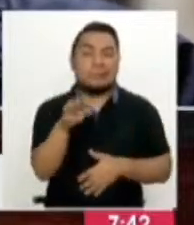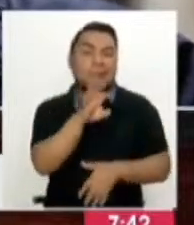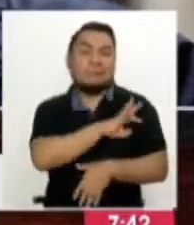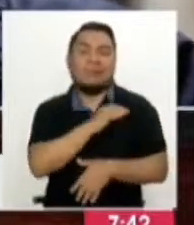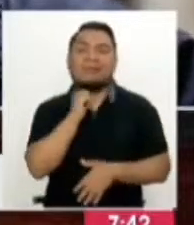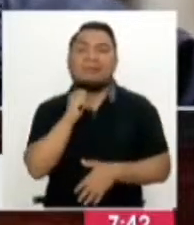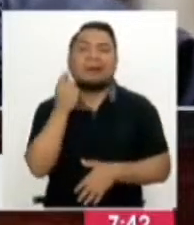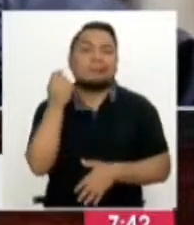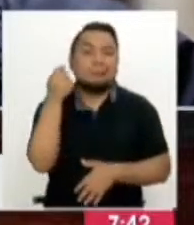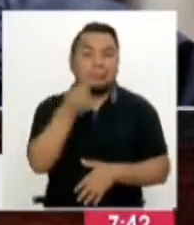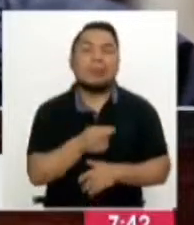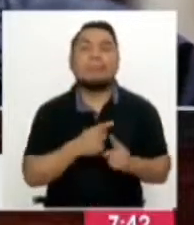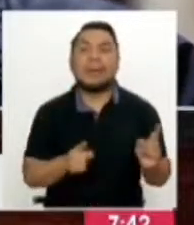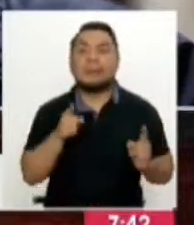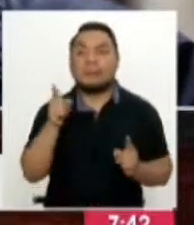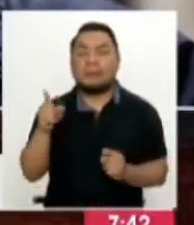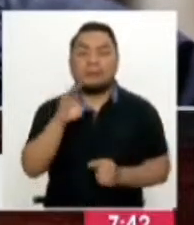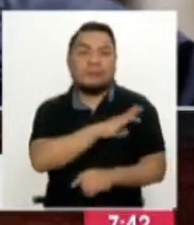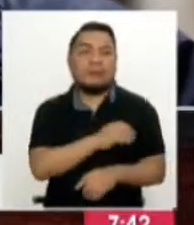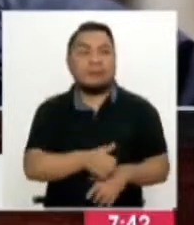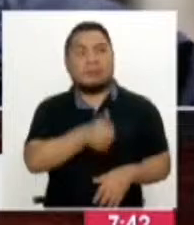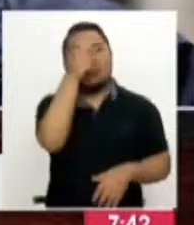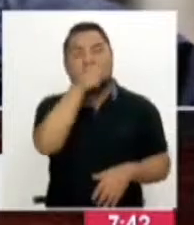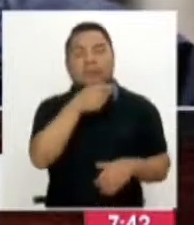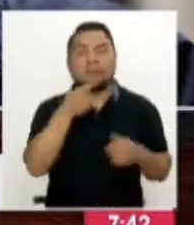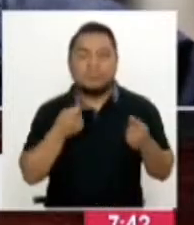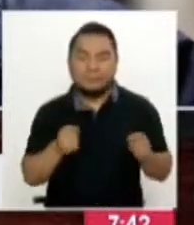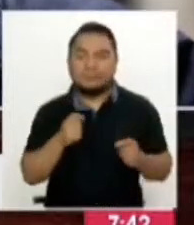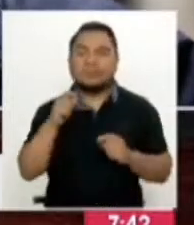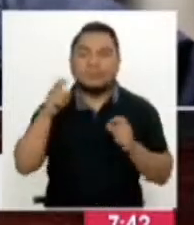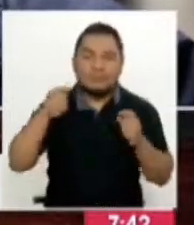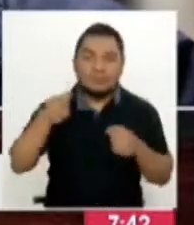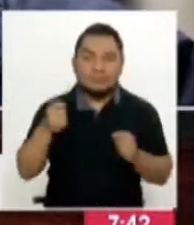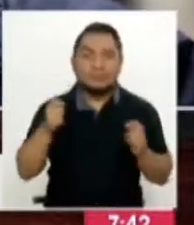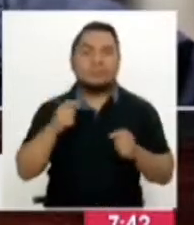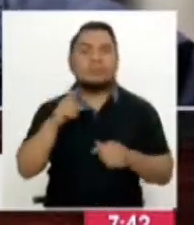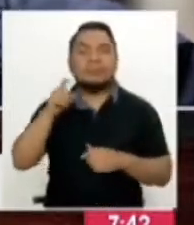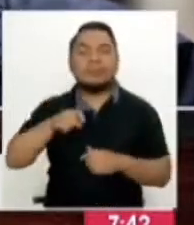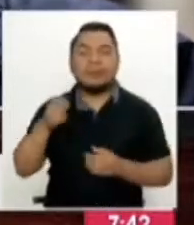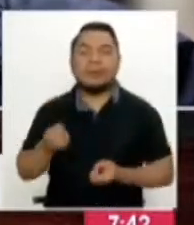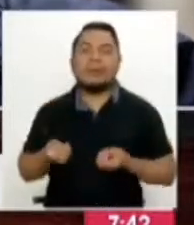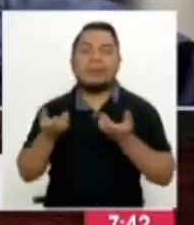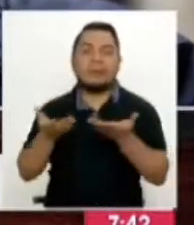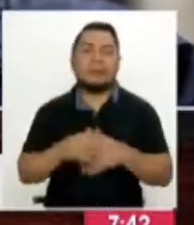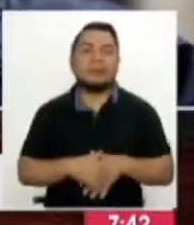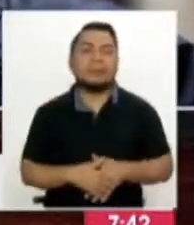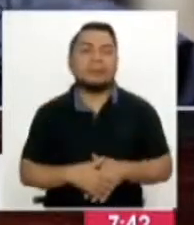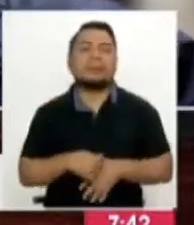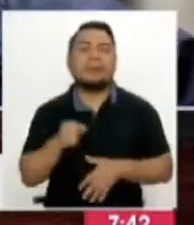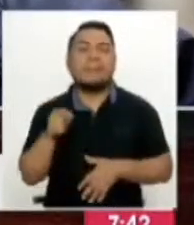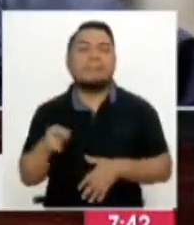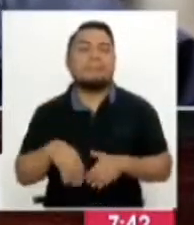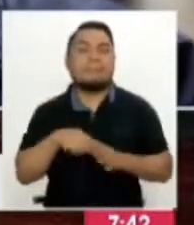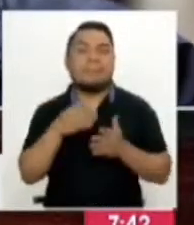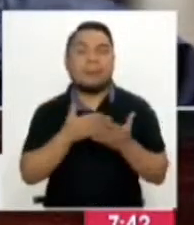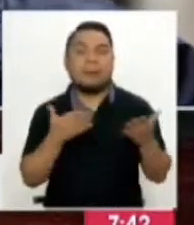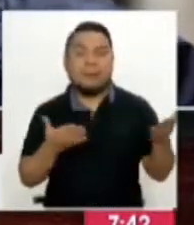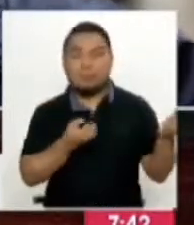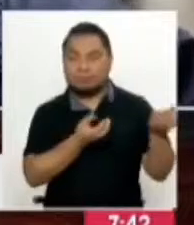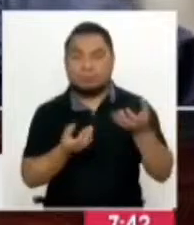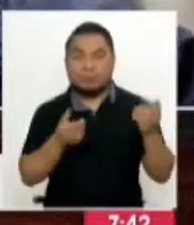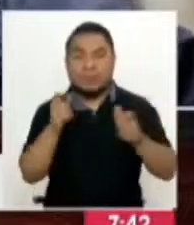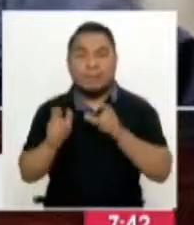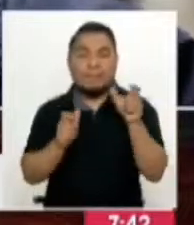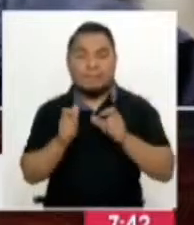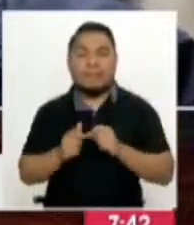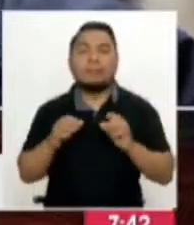Ministerio Público, nuestra fiscal de la Nación está haciendo los esfuerzos necesarios para darnos el material logístico y